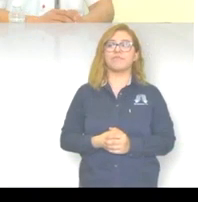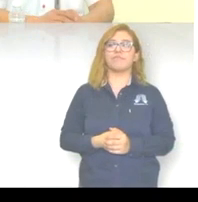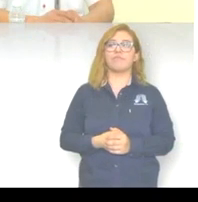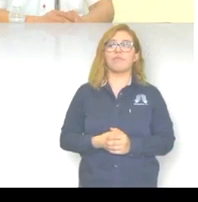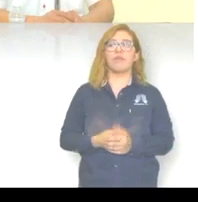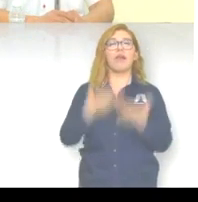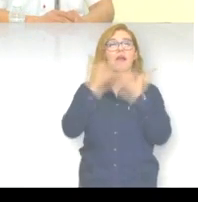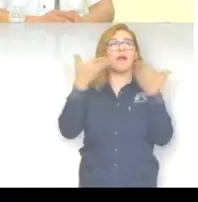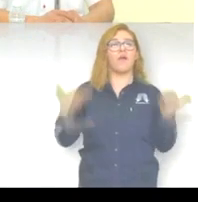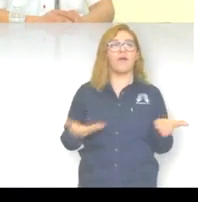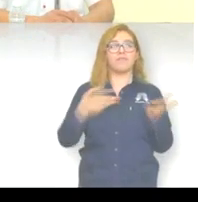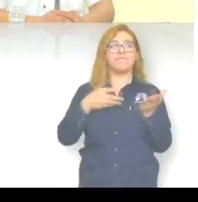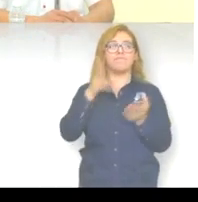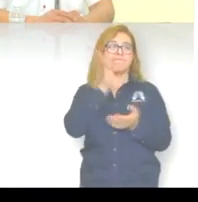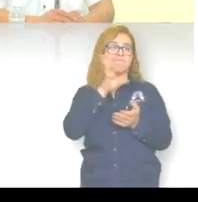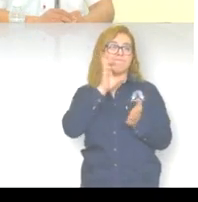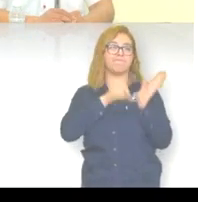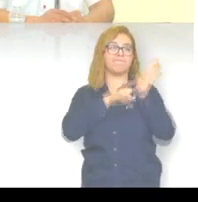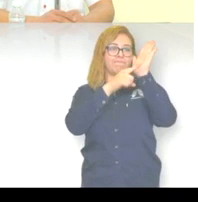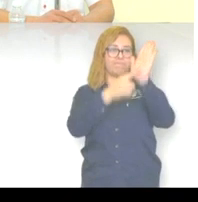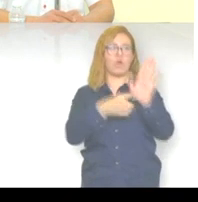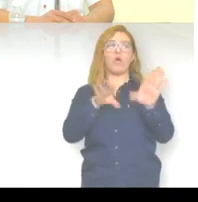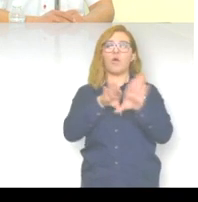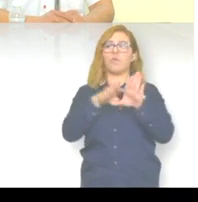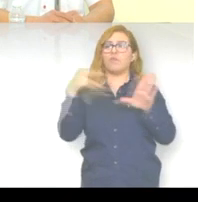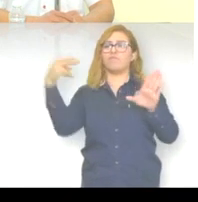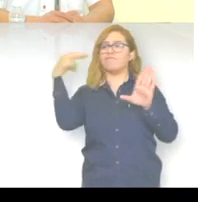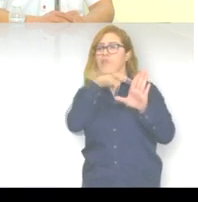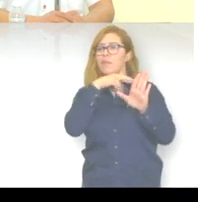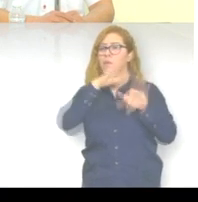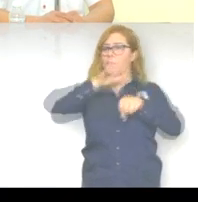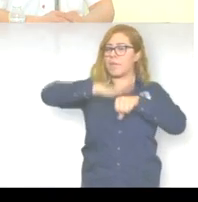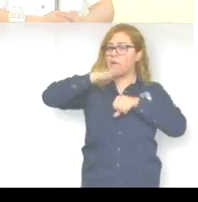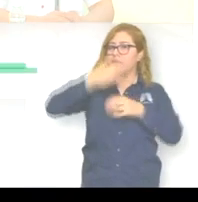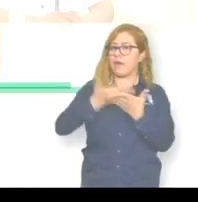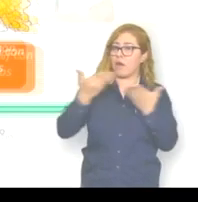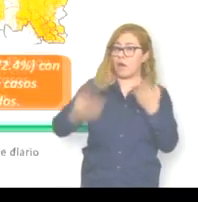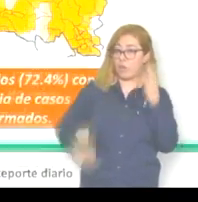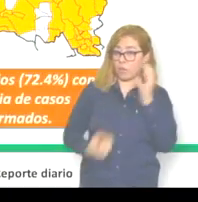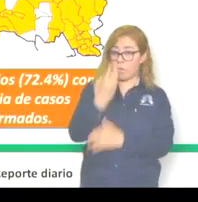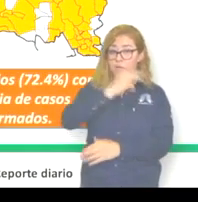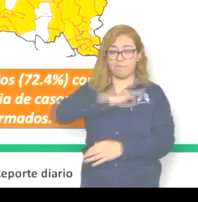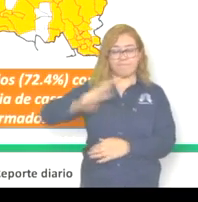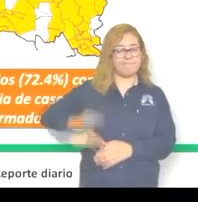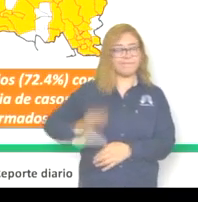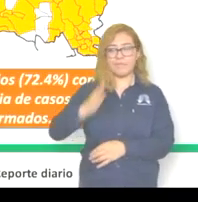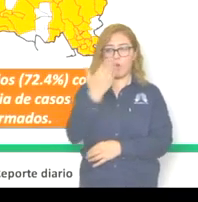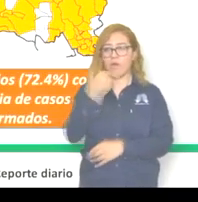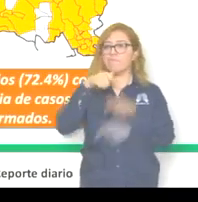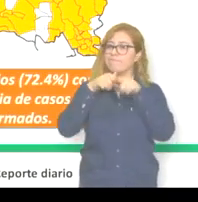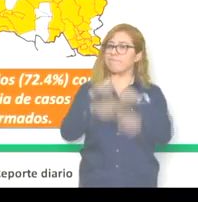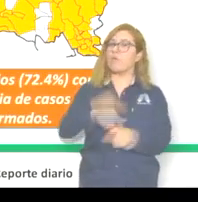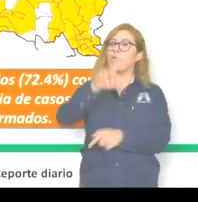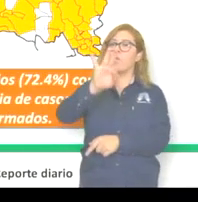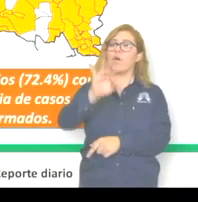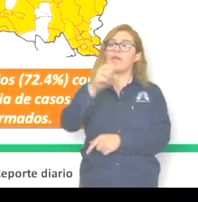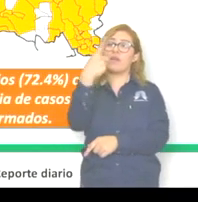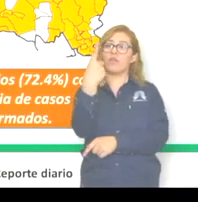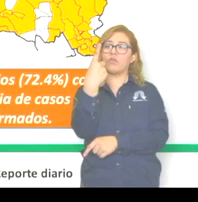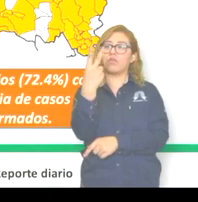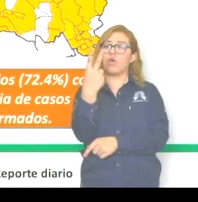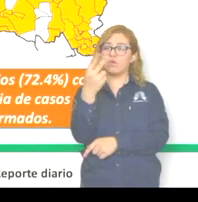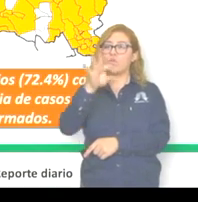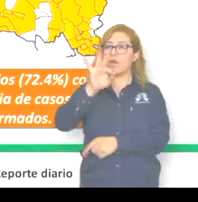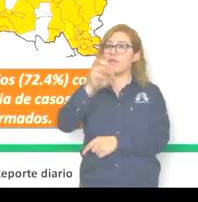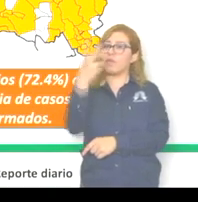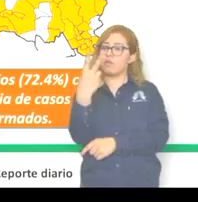vemos rápidamente los incrementos. En esta ocasión no se han registrado municipios nuevos, mantenemos 42 que tienen al menos un